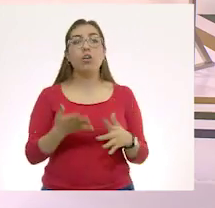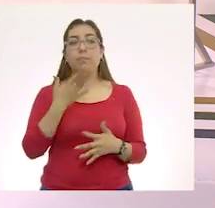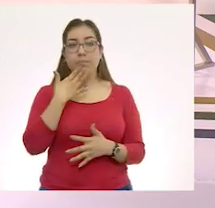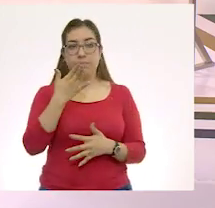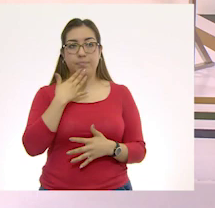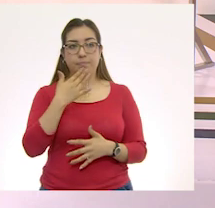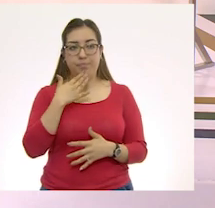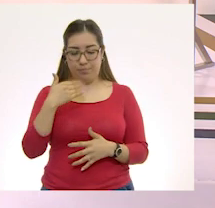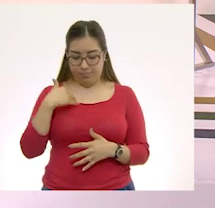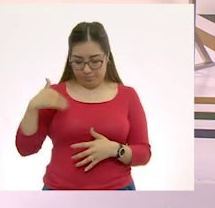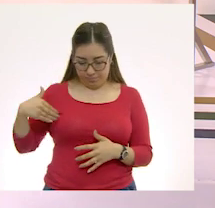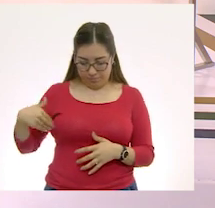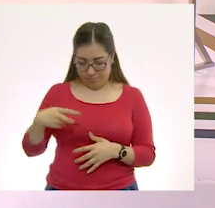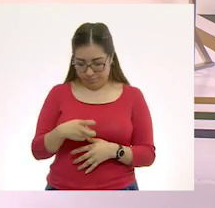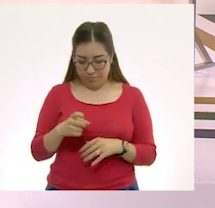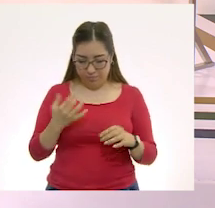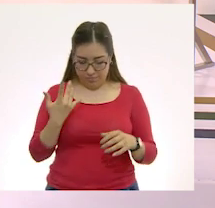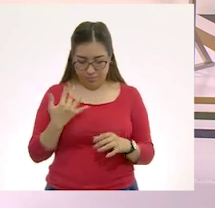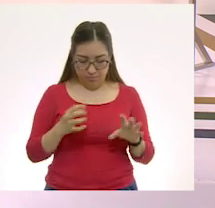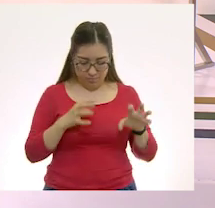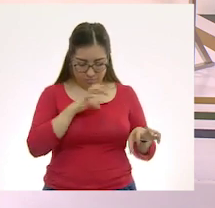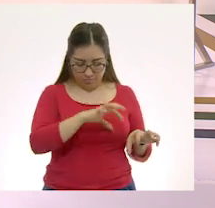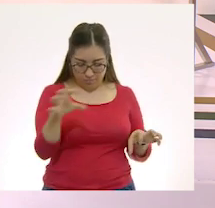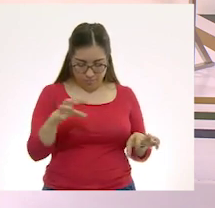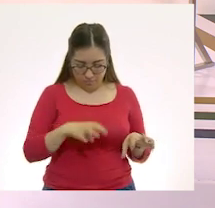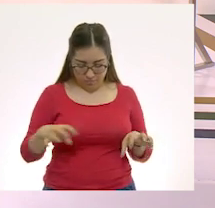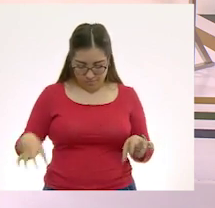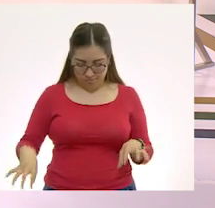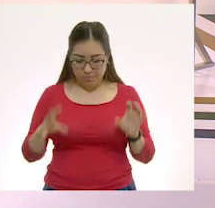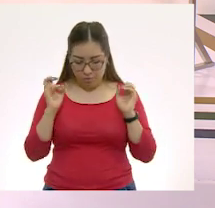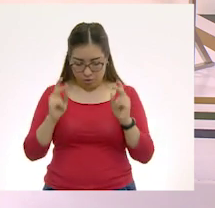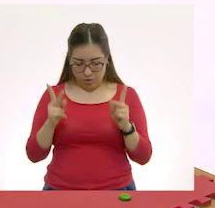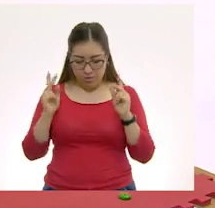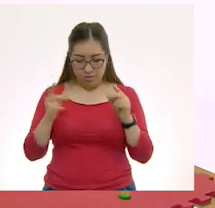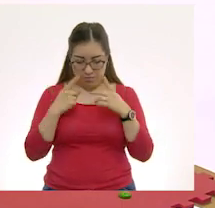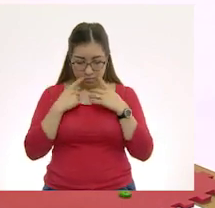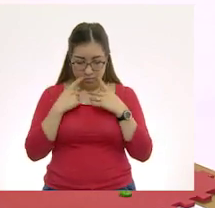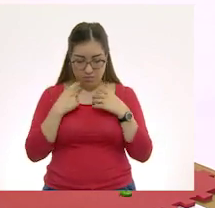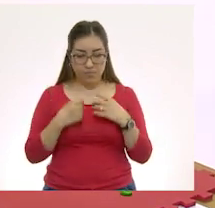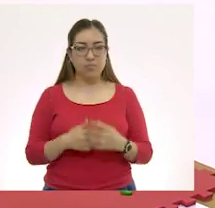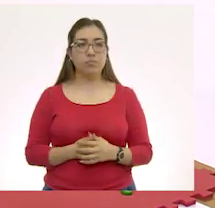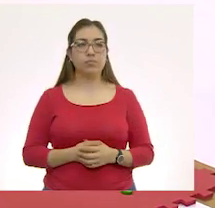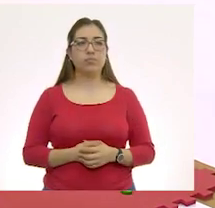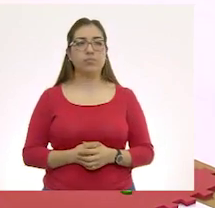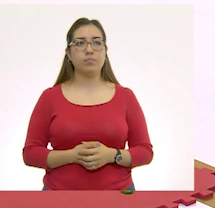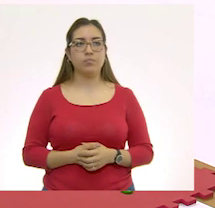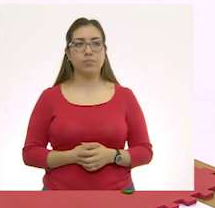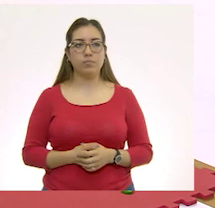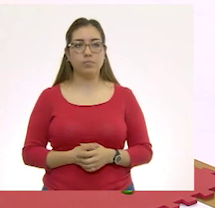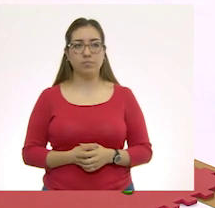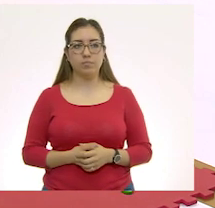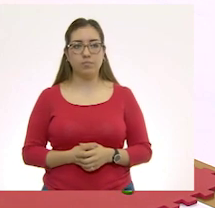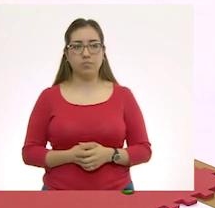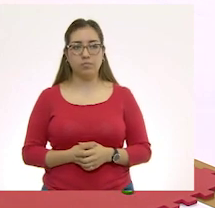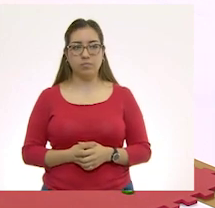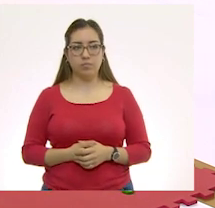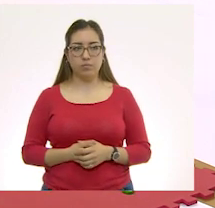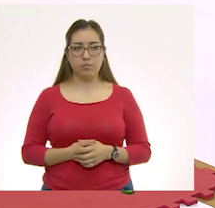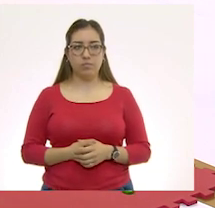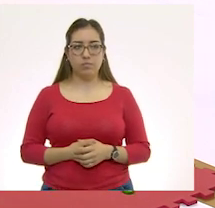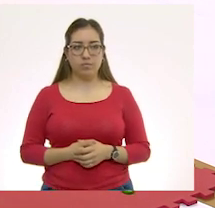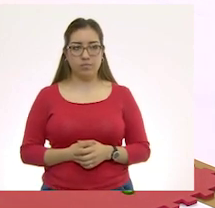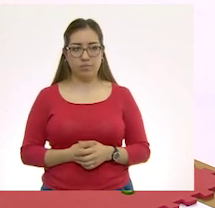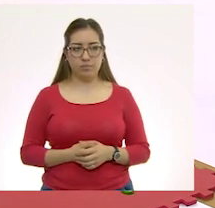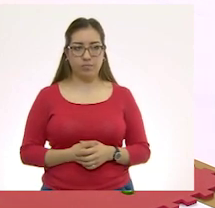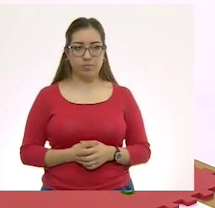tienes a con las cincuenta en las cincuenta que ya tiene muy bien entonces vamos a dividir las aquí en éste montoncito de 10 voy a dividir